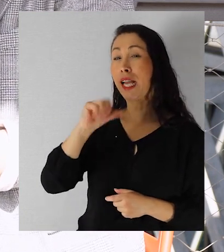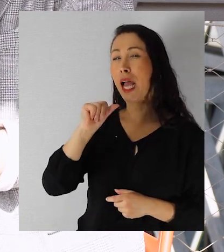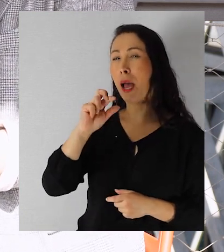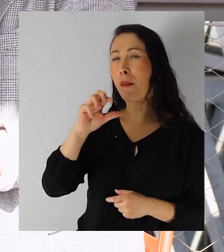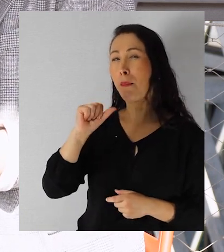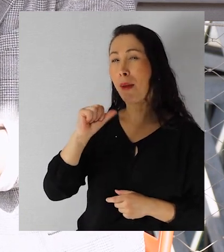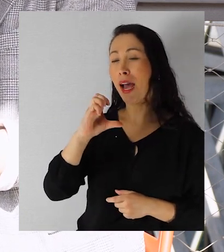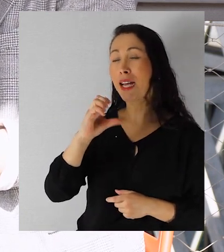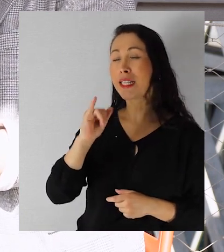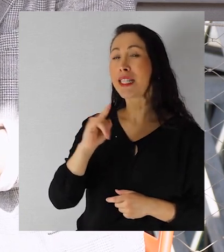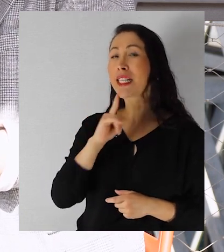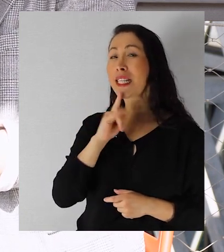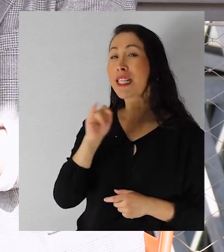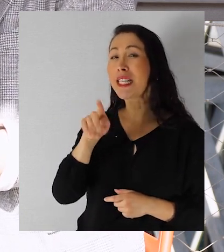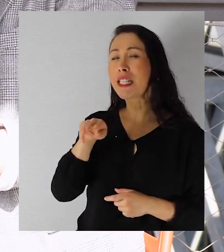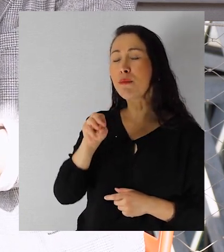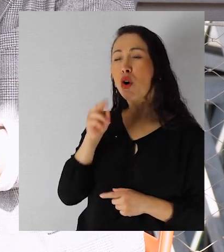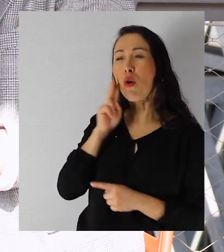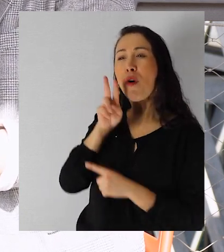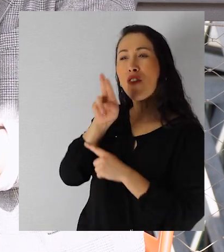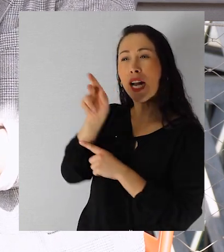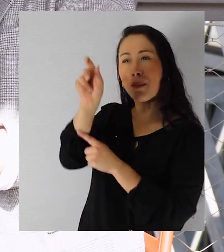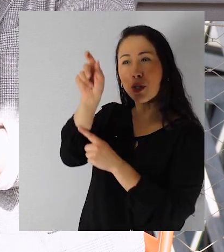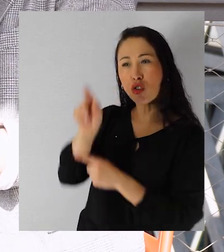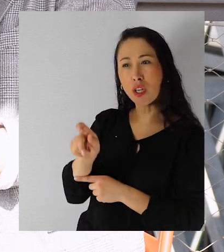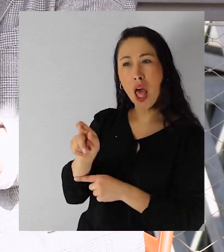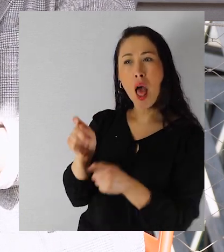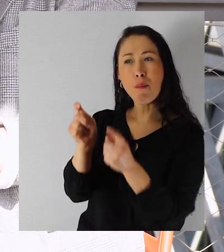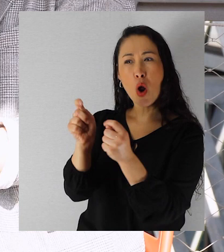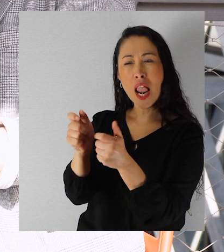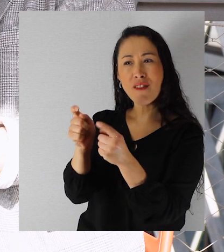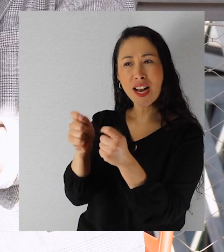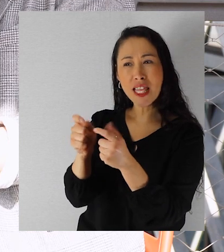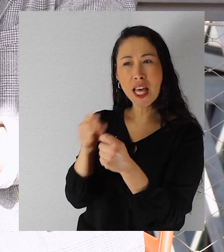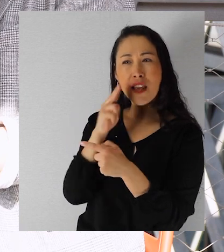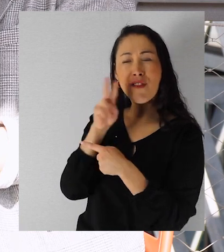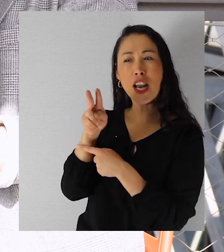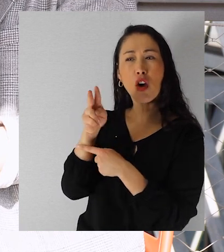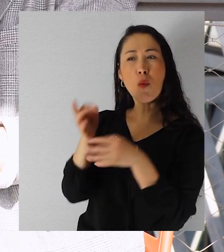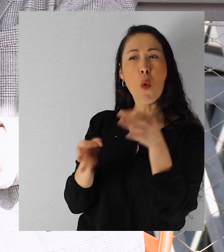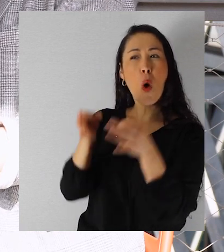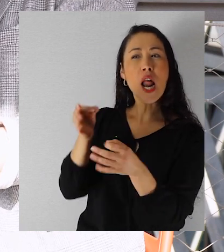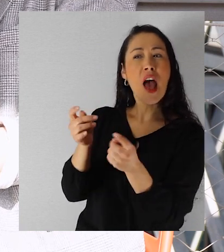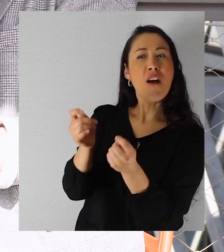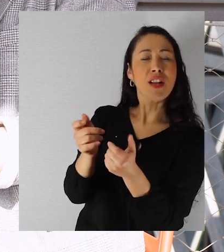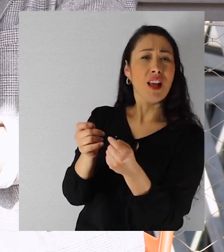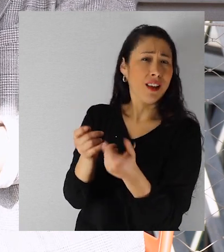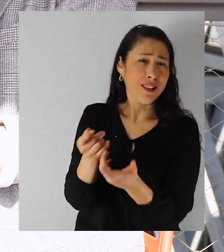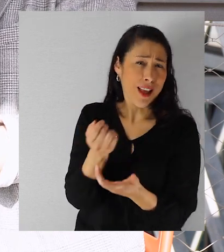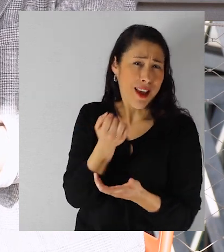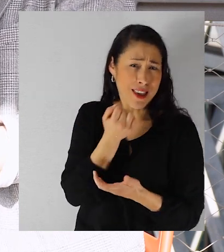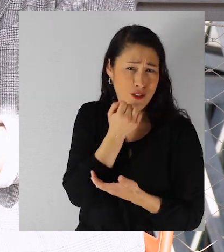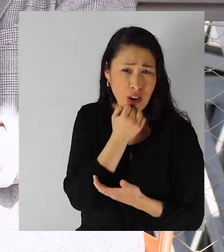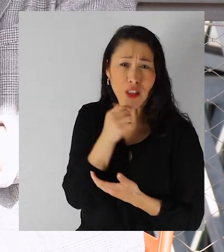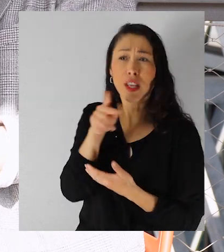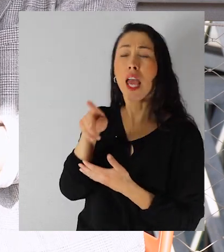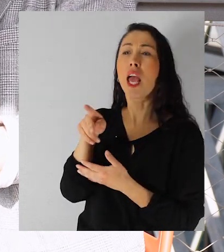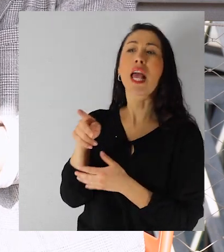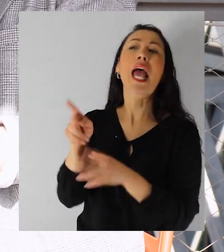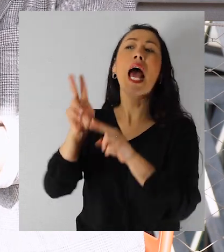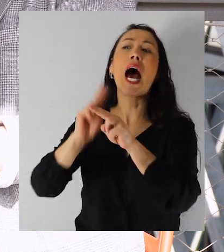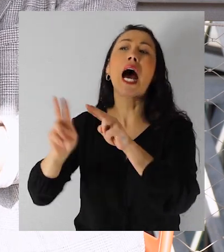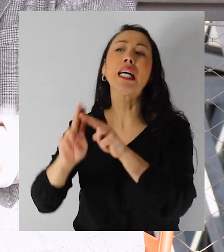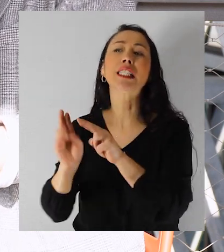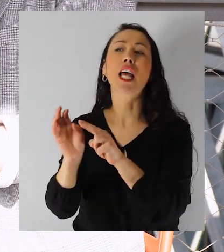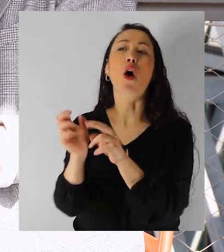de mirar a las personas por su capacidad y juzgarlas por su capacidad, malentendida por cierto, de producir o de